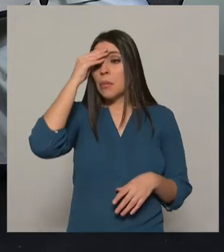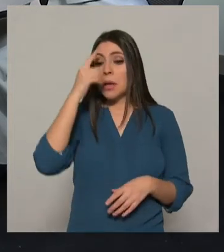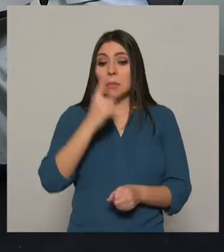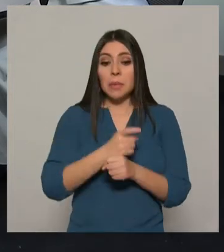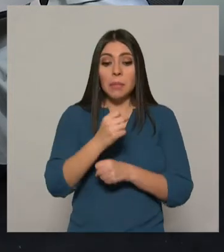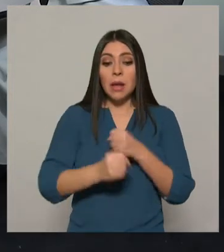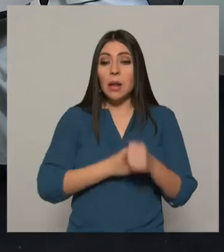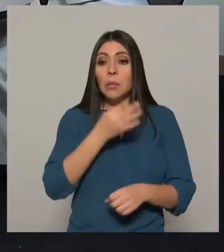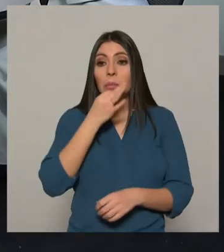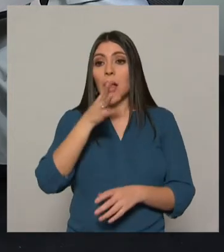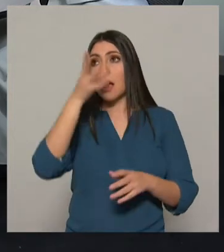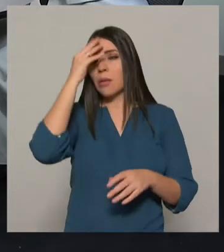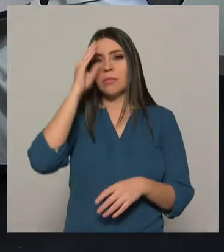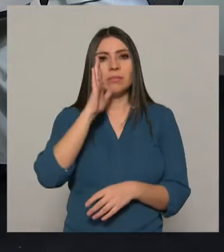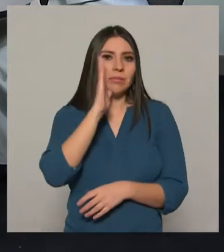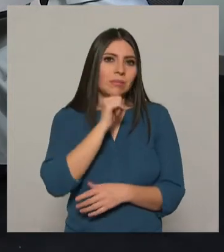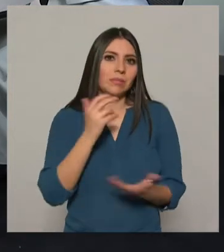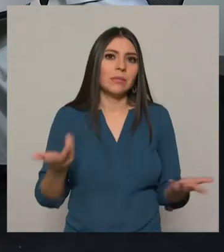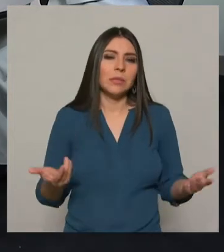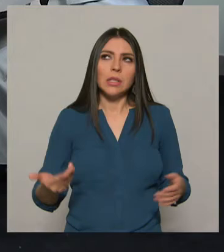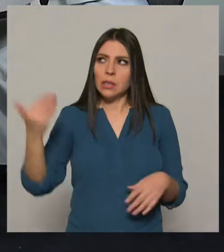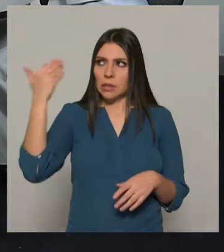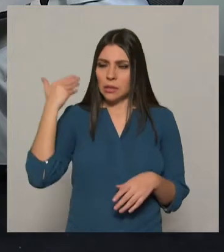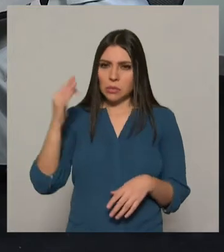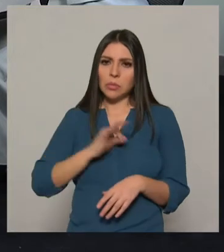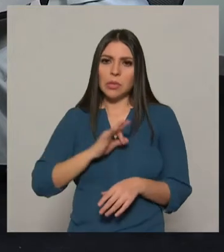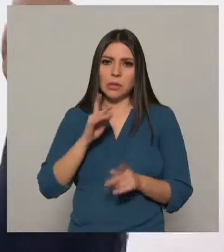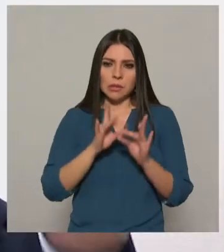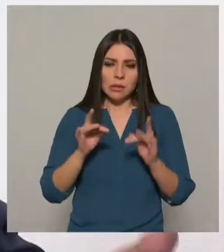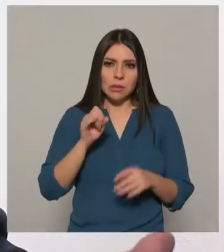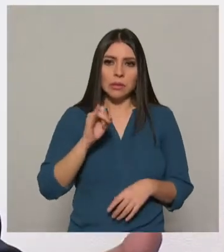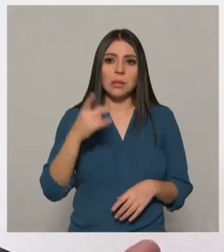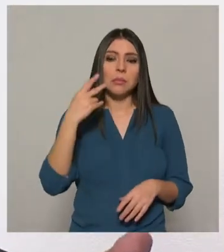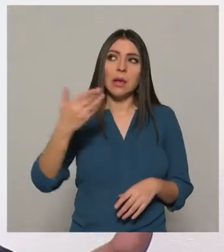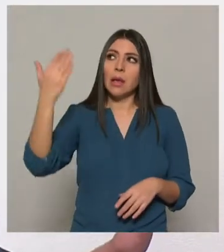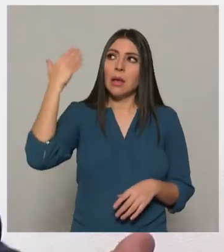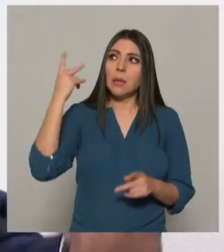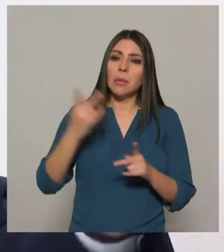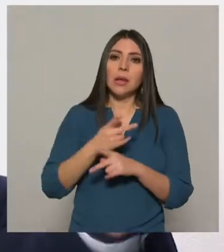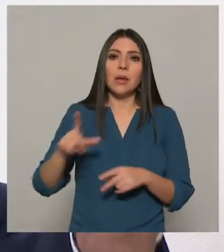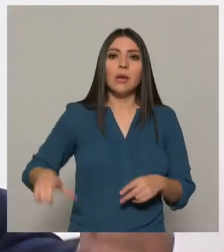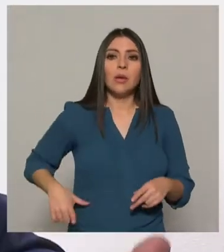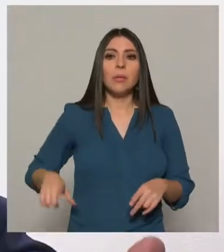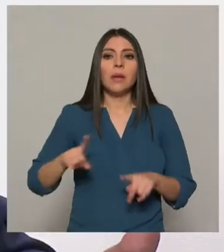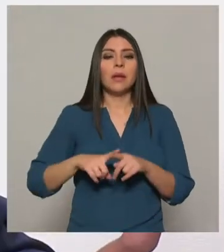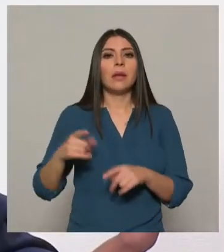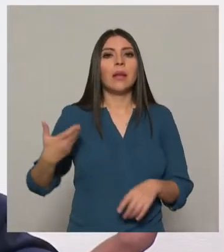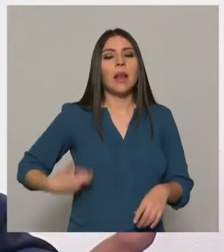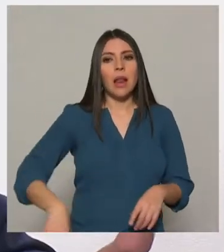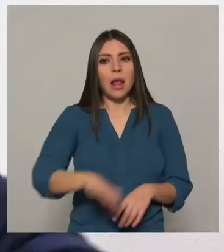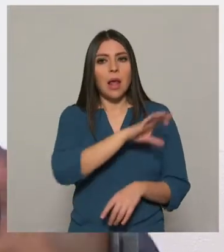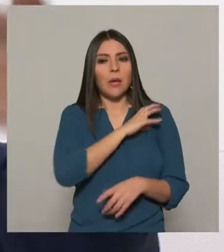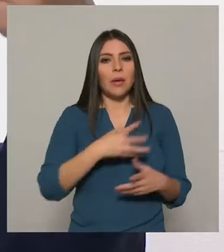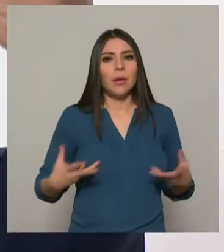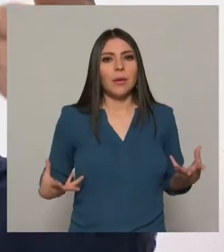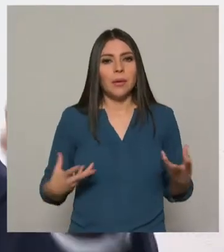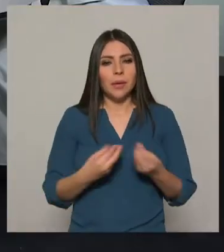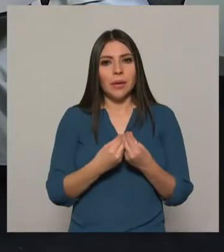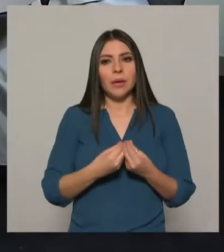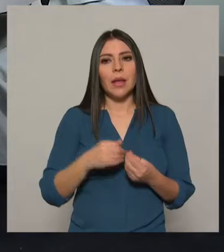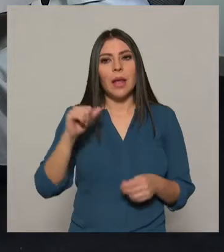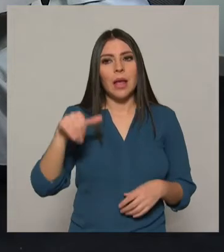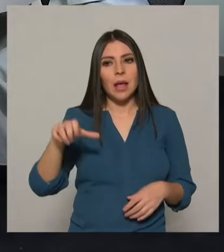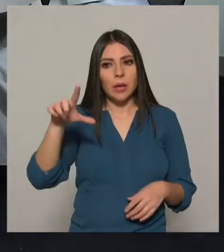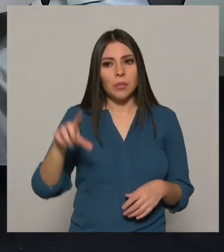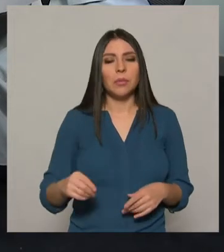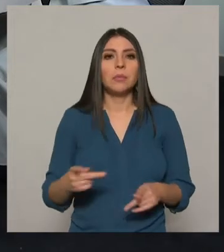año. Podemos hablar del pasado, pero el pasado gobernó Claudia Sheinbaum con Andrés Manuel. En el pasado